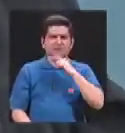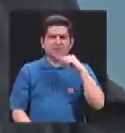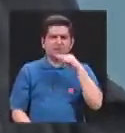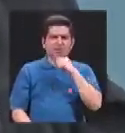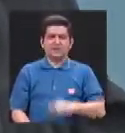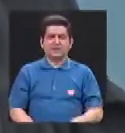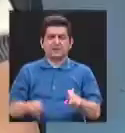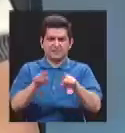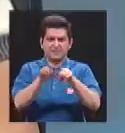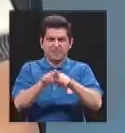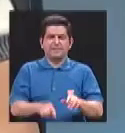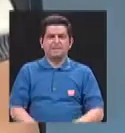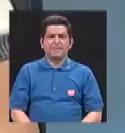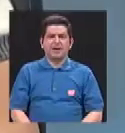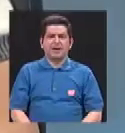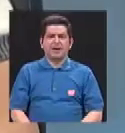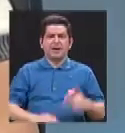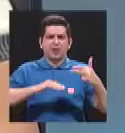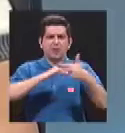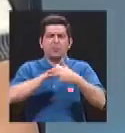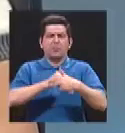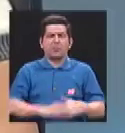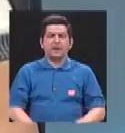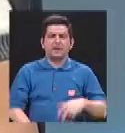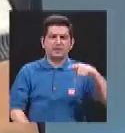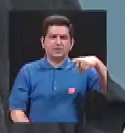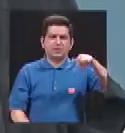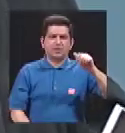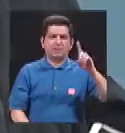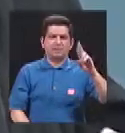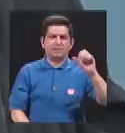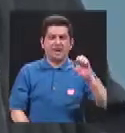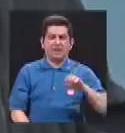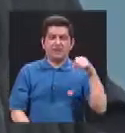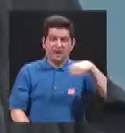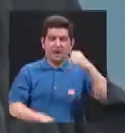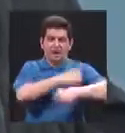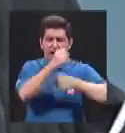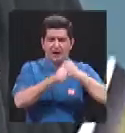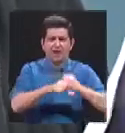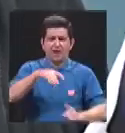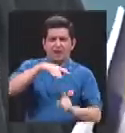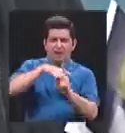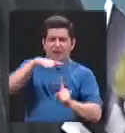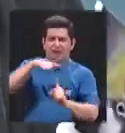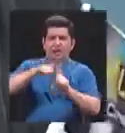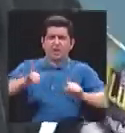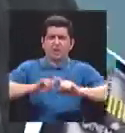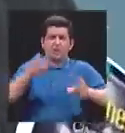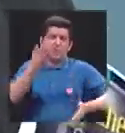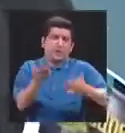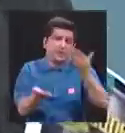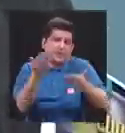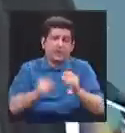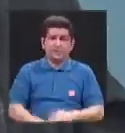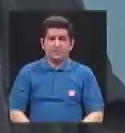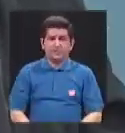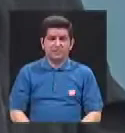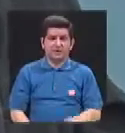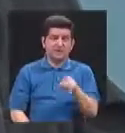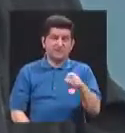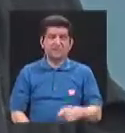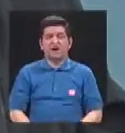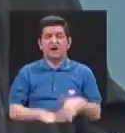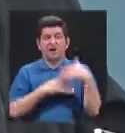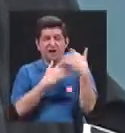Puerto Padre. como ejemplo, Puerto Padre, que se irán dando en el transcurso del año, pero de pronto